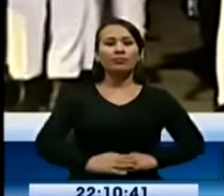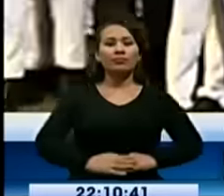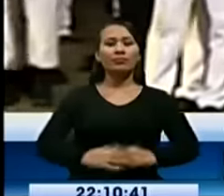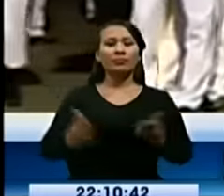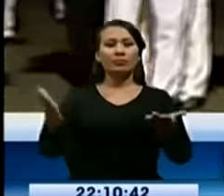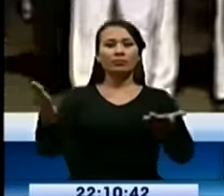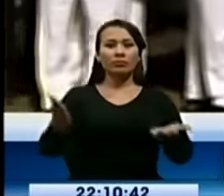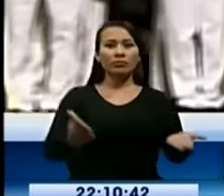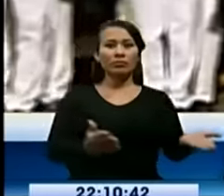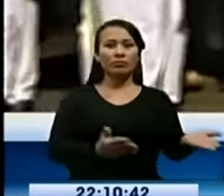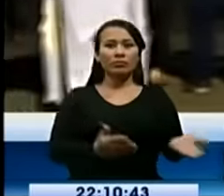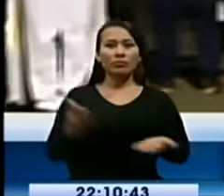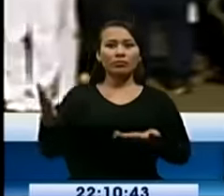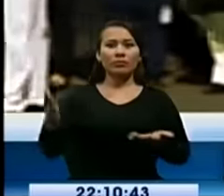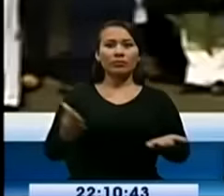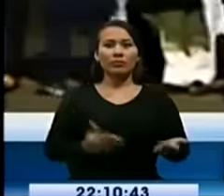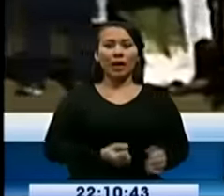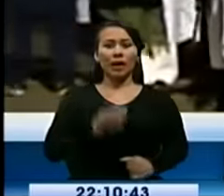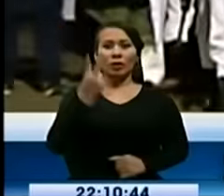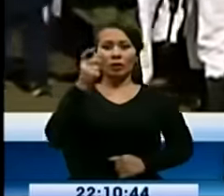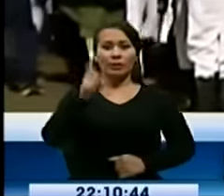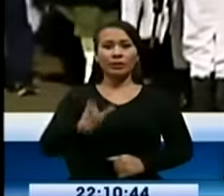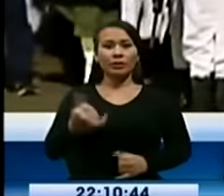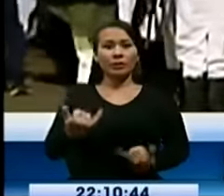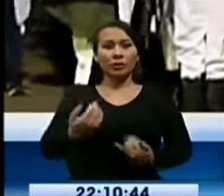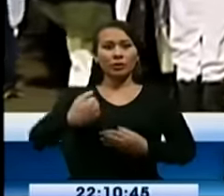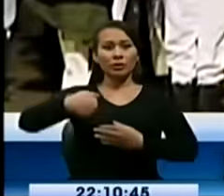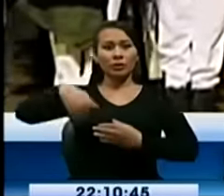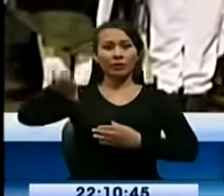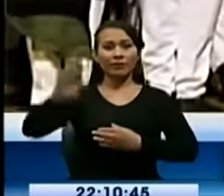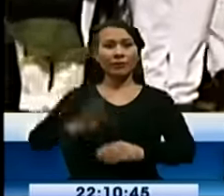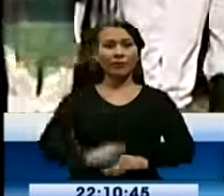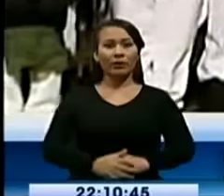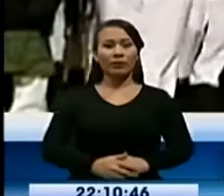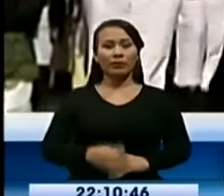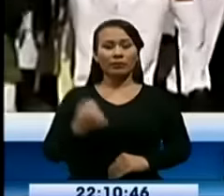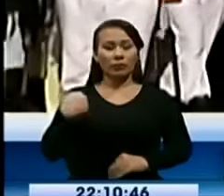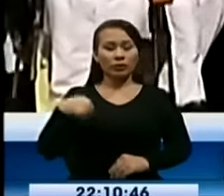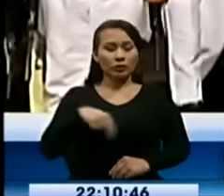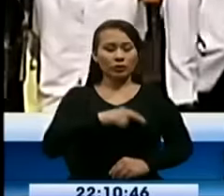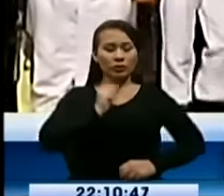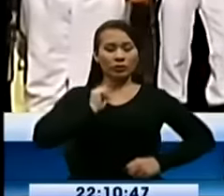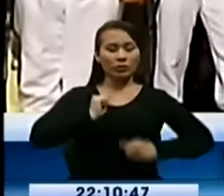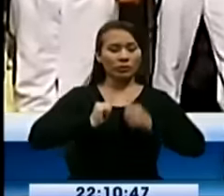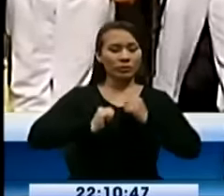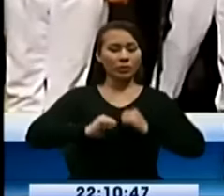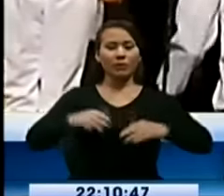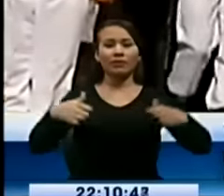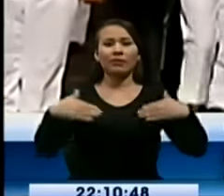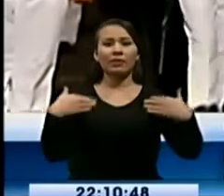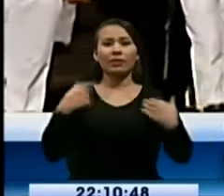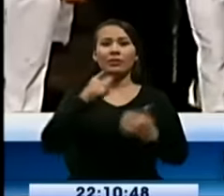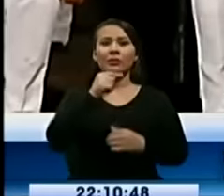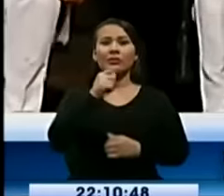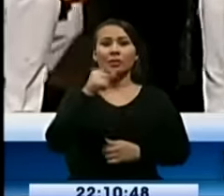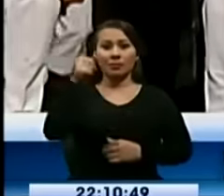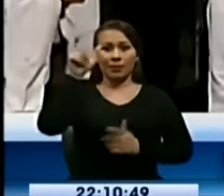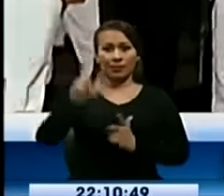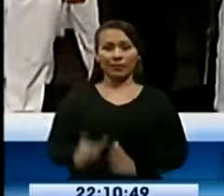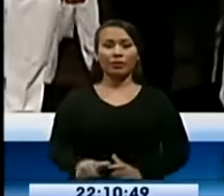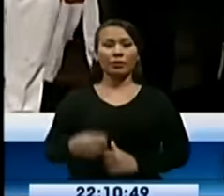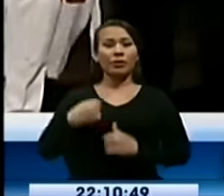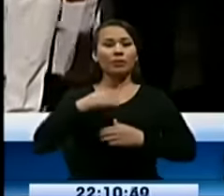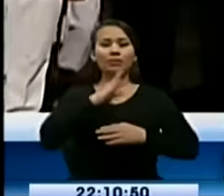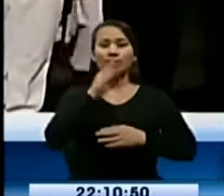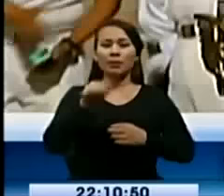dejaron, se nos adelantaron, pero el día de hoy nos sentimos tan orgullosos de ustedes que nuestras almas vibran de